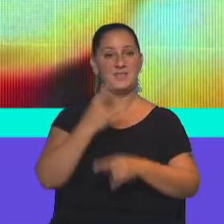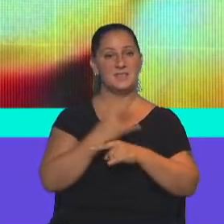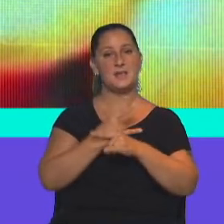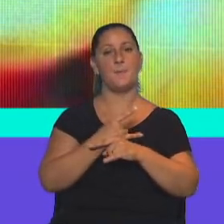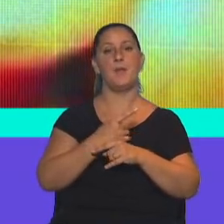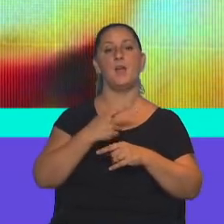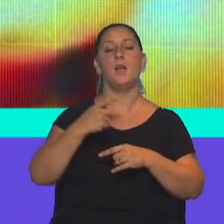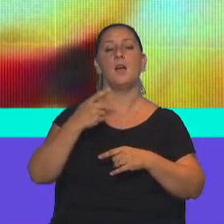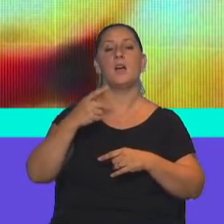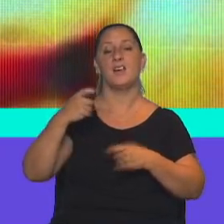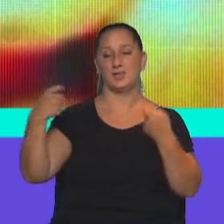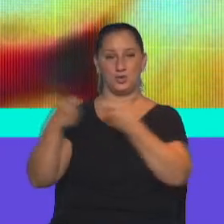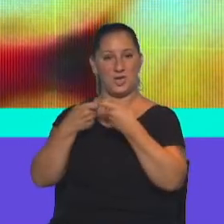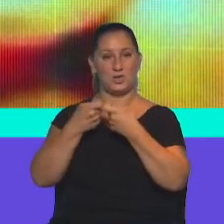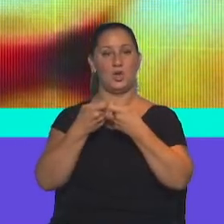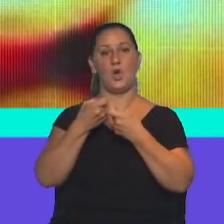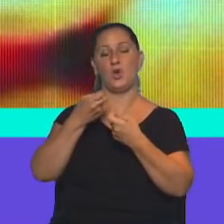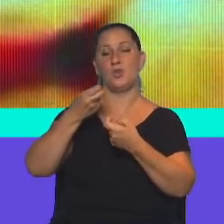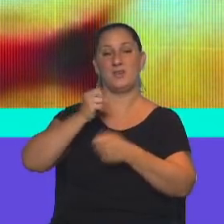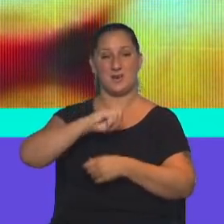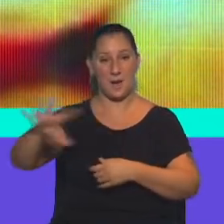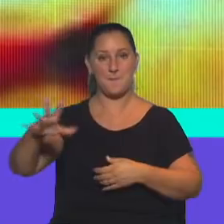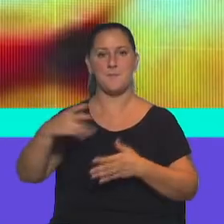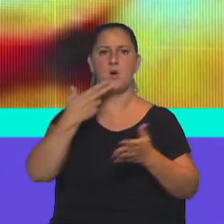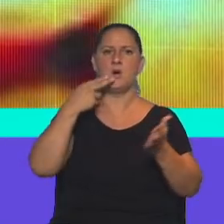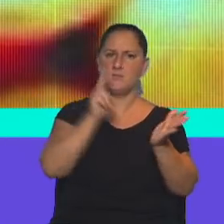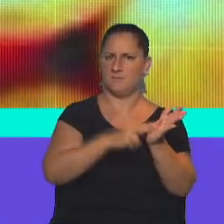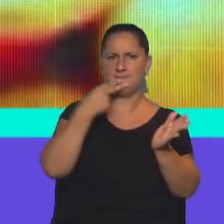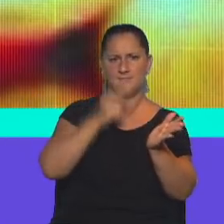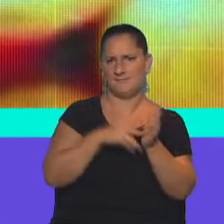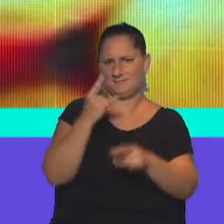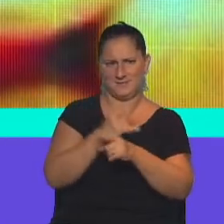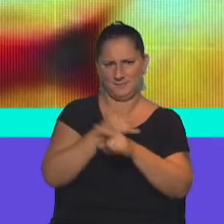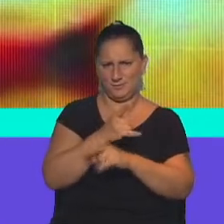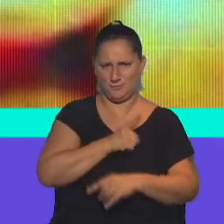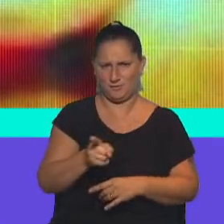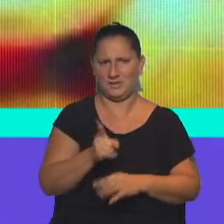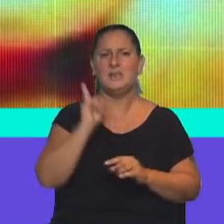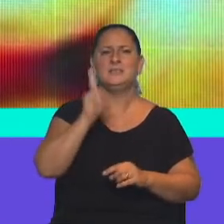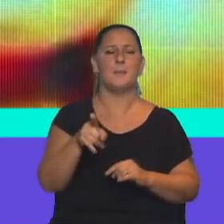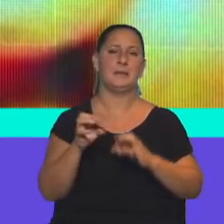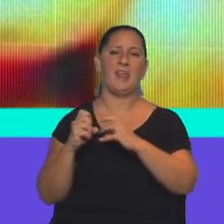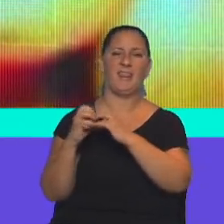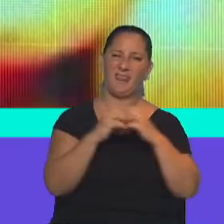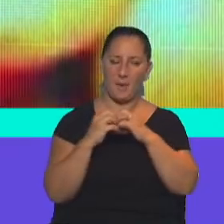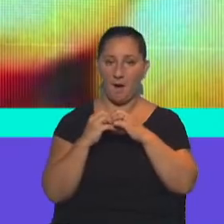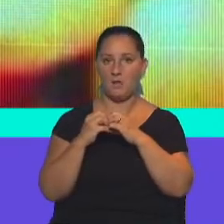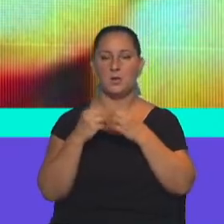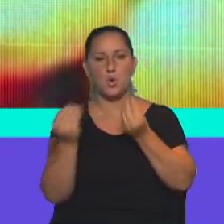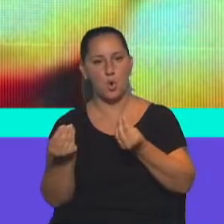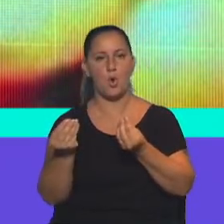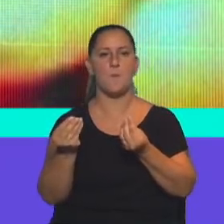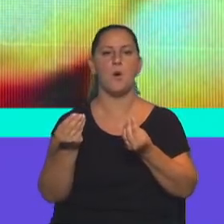sociedad rural de cualquier tributo, en particular de las retenciones, y también es cierto que hay todo un debate, ¿no?, sobre esto